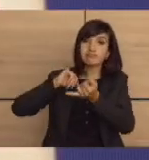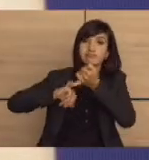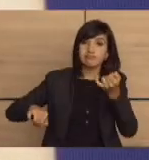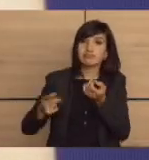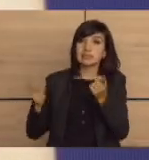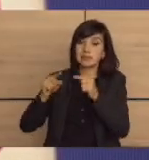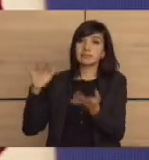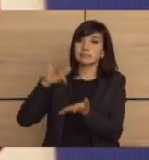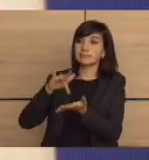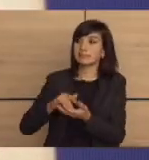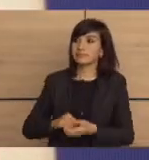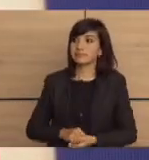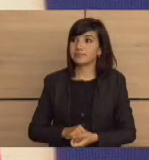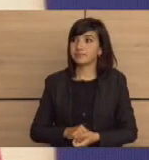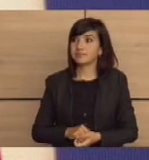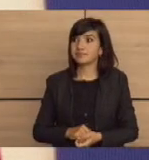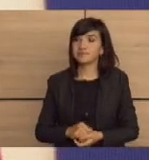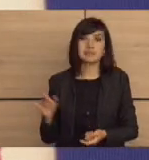pero